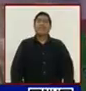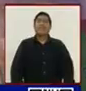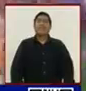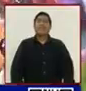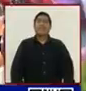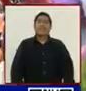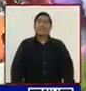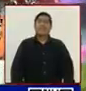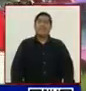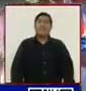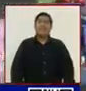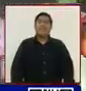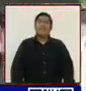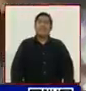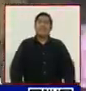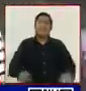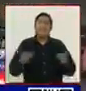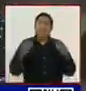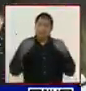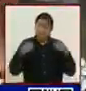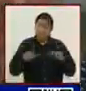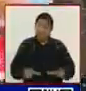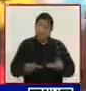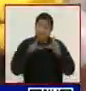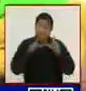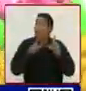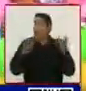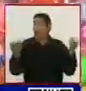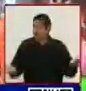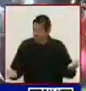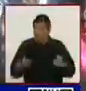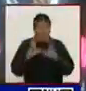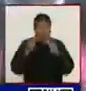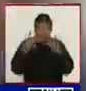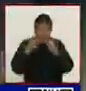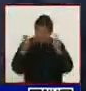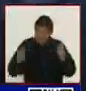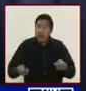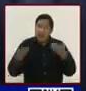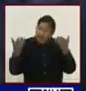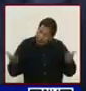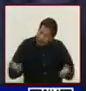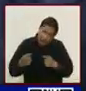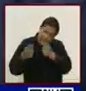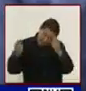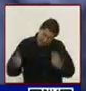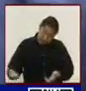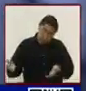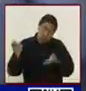es rey. No tienen licencia, ahí en la Larcita. Si no tienen título, también ahí en la Larcita.